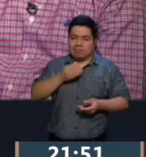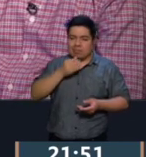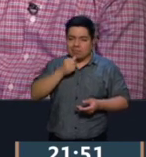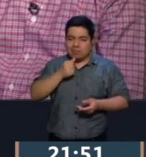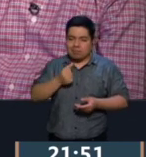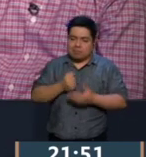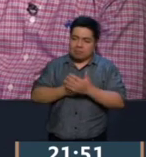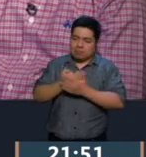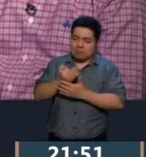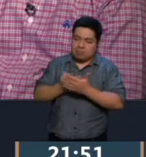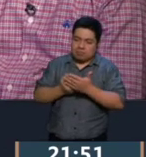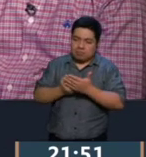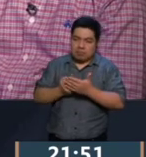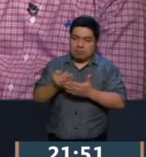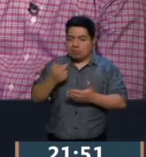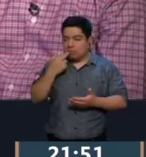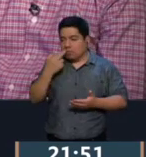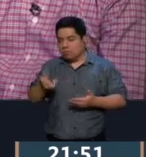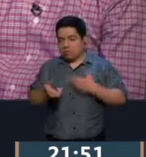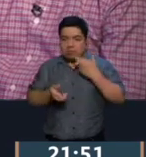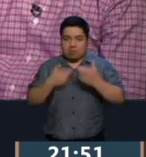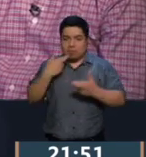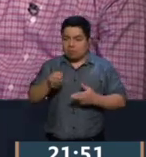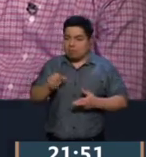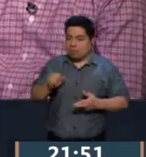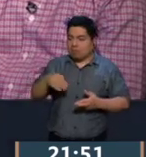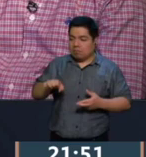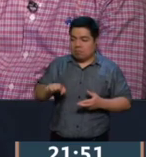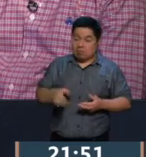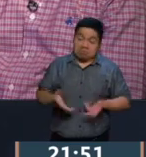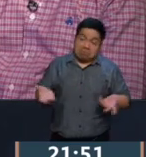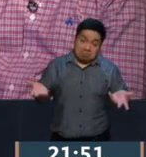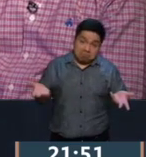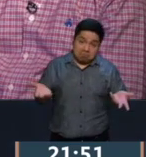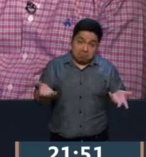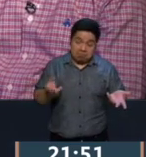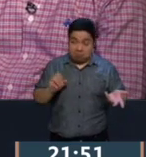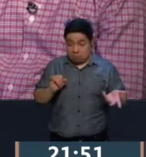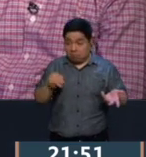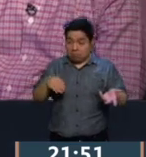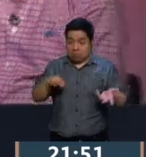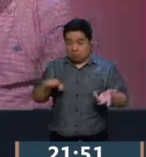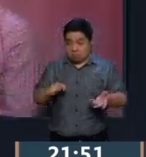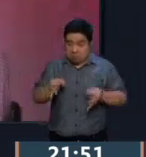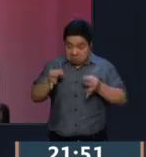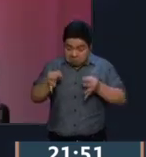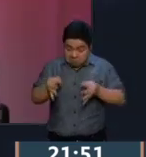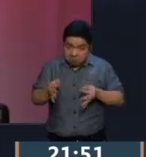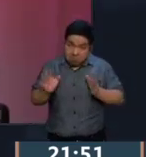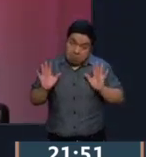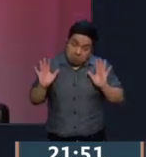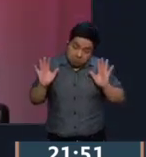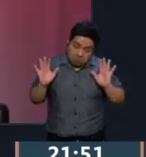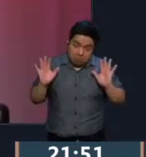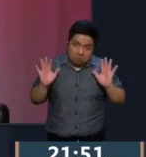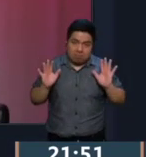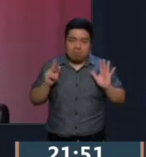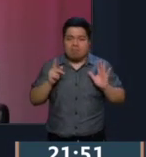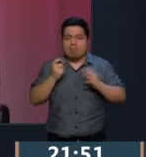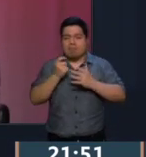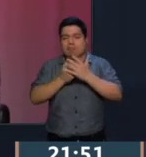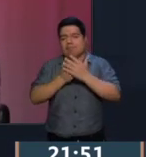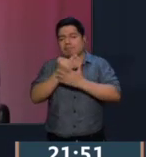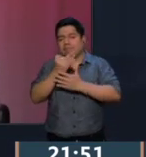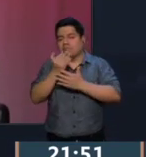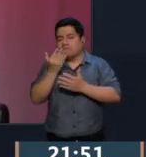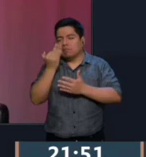las facturas tienen que reportarlo en tiempo real al INE. Bueno, pero Eso sí, la están... fiscalización del INE es es en muy tiempo estricta. real. lo que está claro es que están falseando la